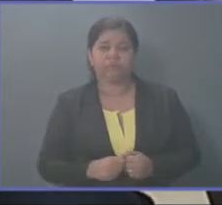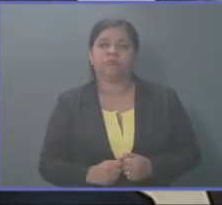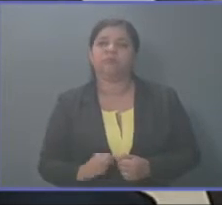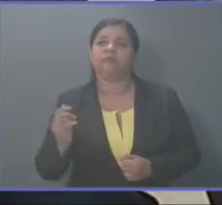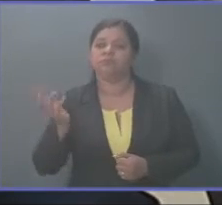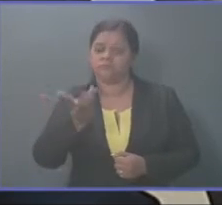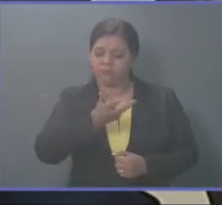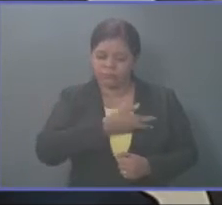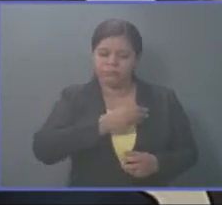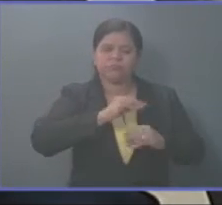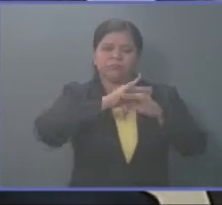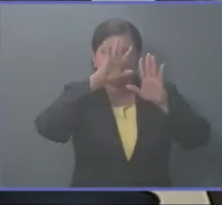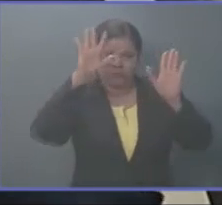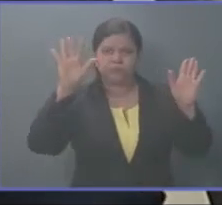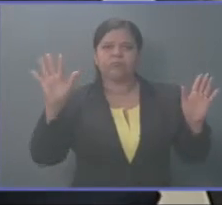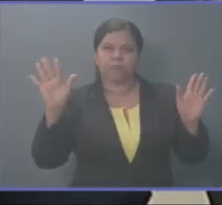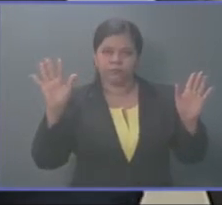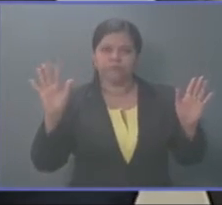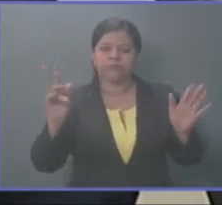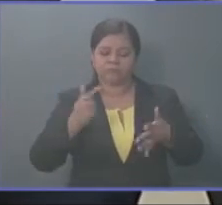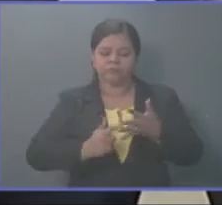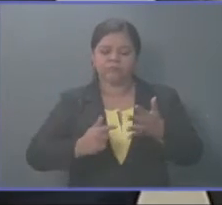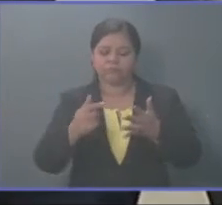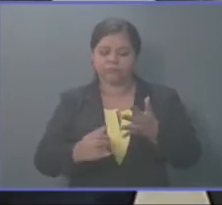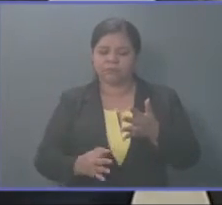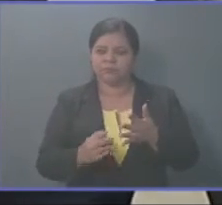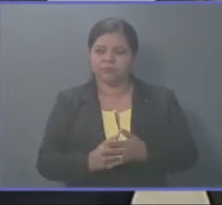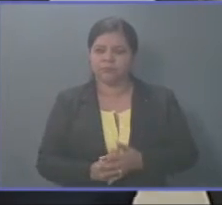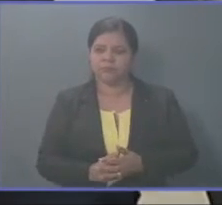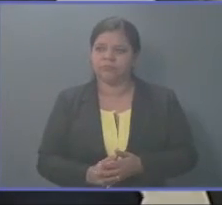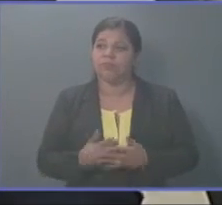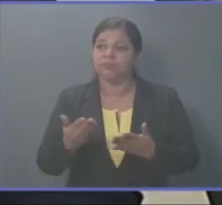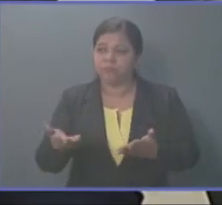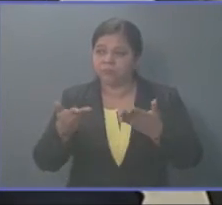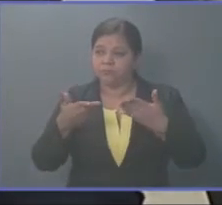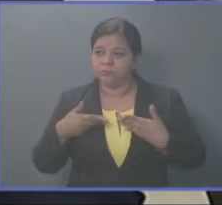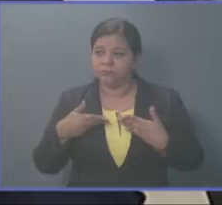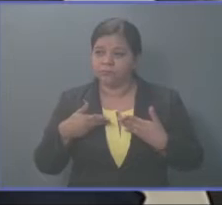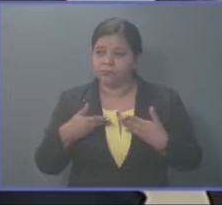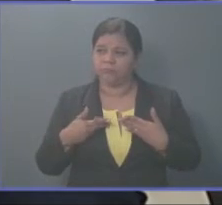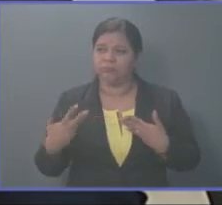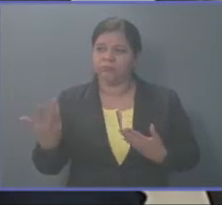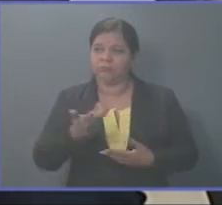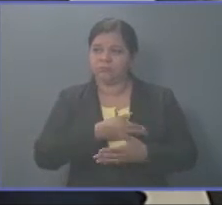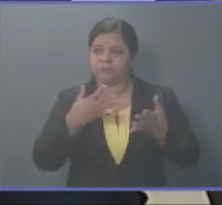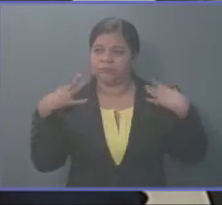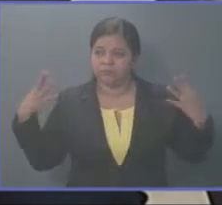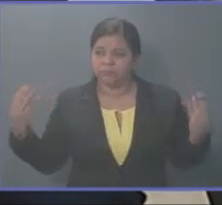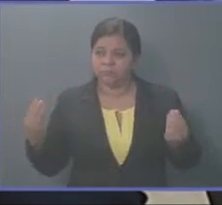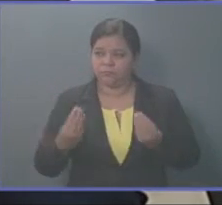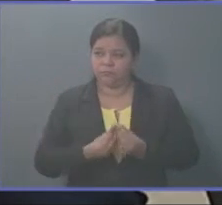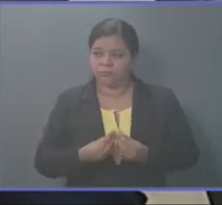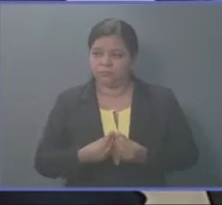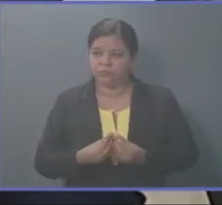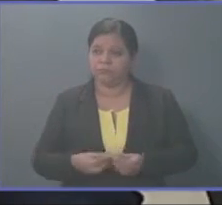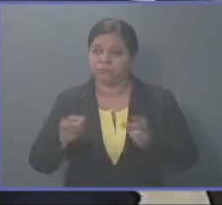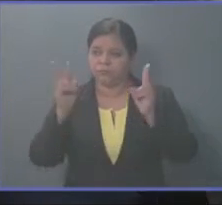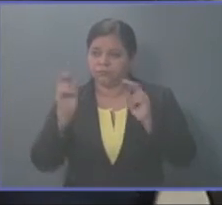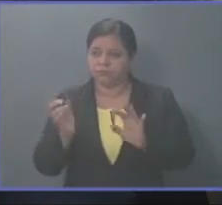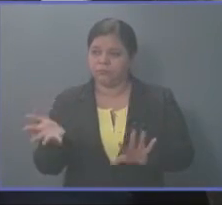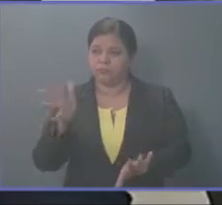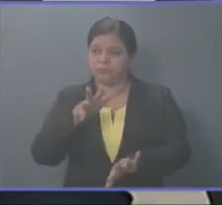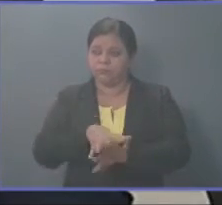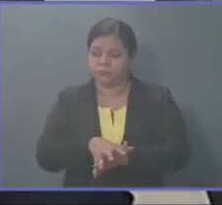Nosotros estamos claros que esta ley viene a abonar a nuestra sociedad en el tema de la